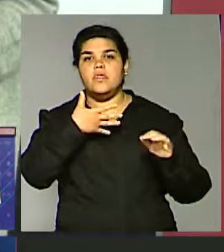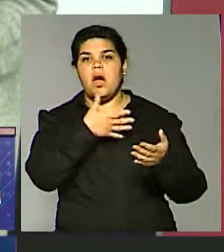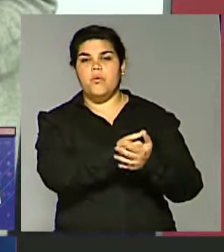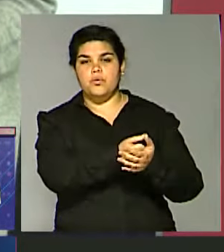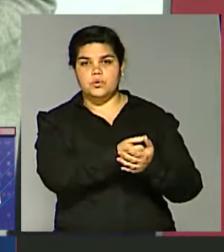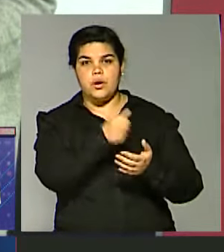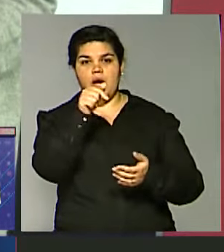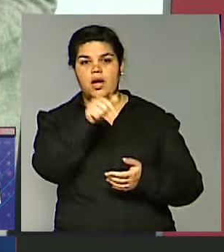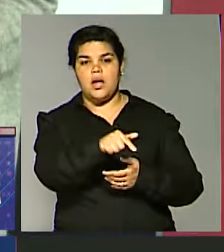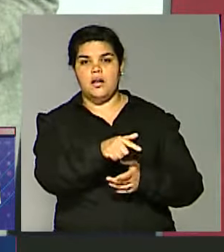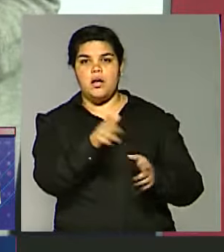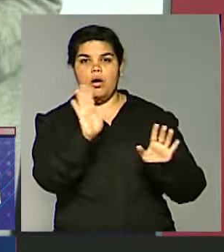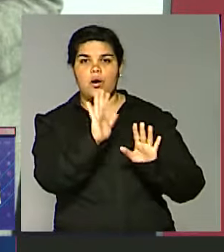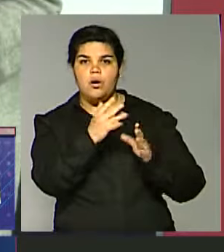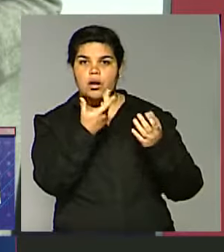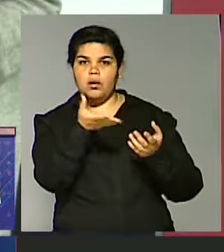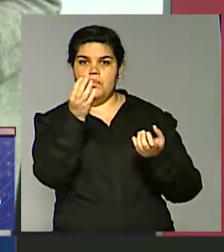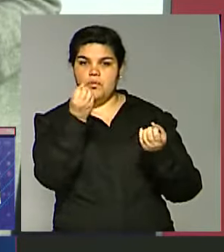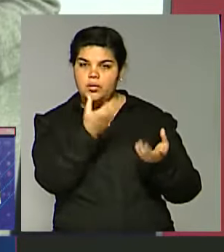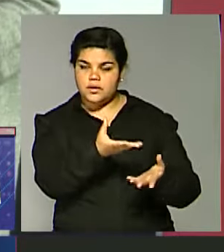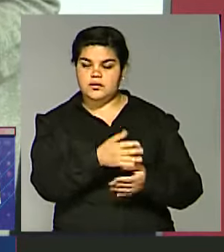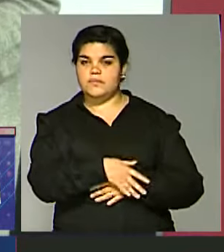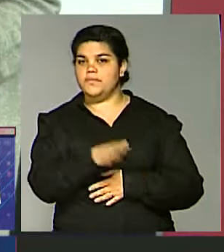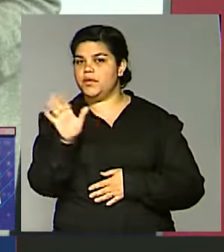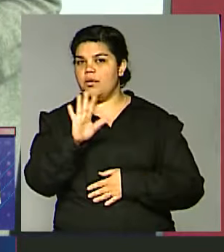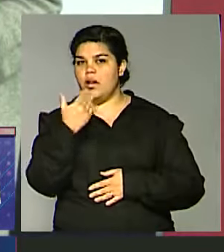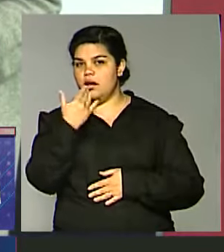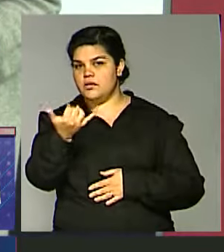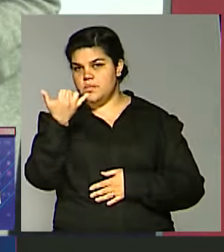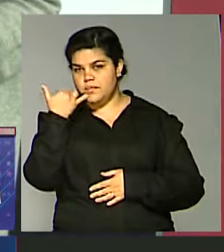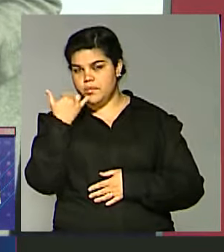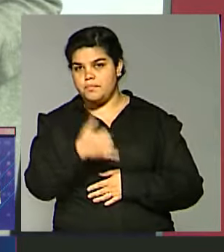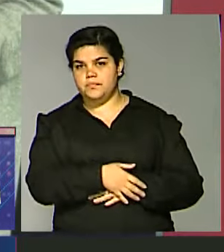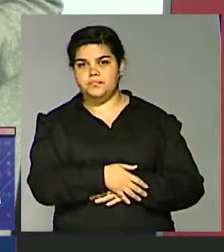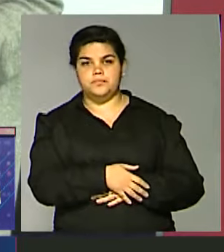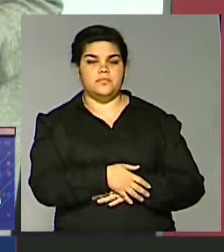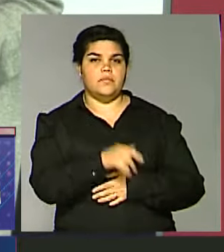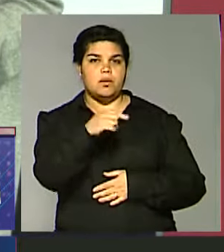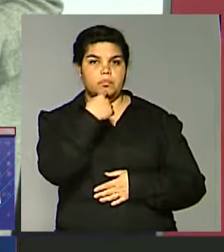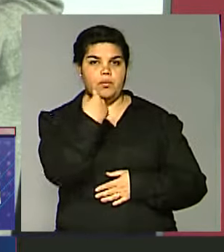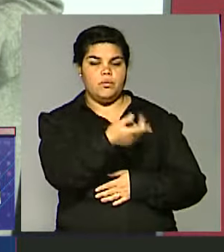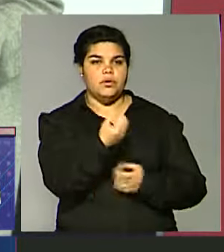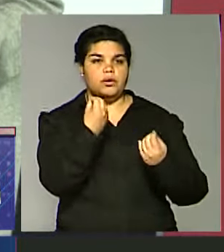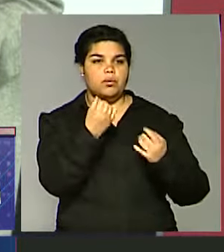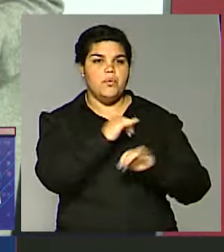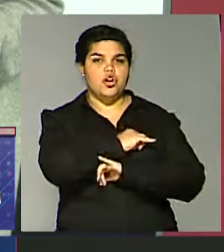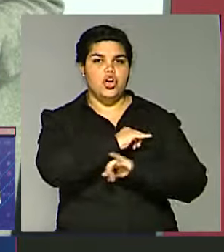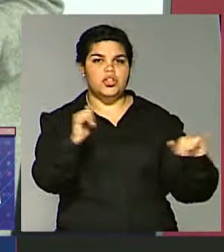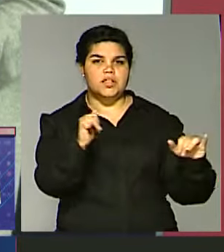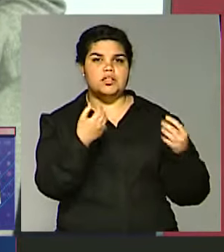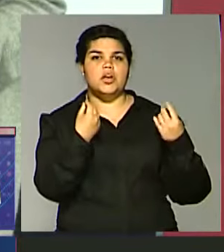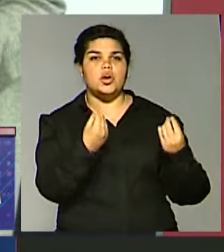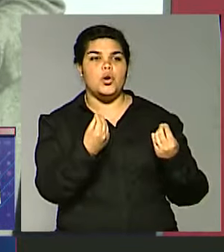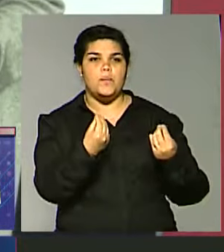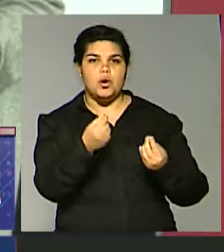lo saludamos primero. Buenas noches, Carlos, ¿cómo está? Buenas noches, ¿cómo están? Gracias por llamarme. Bien, preguntarle puntualmente cómo tomaron esta noticia ustedes, teniendo en cuenta